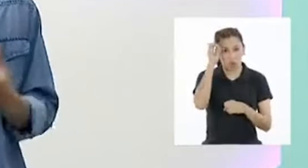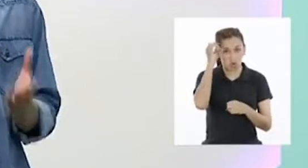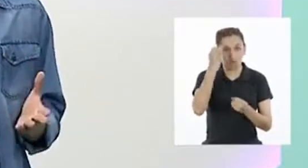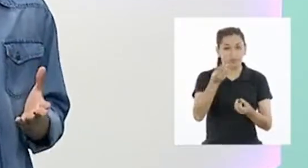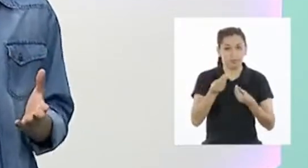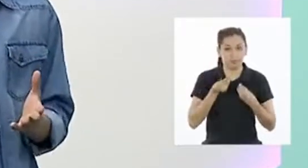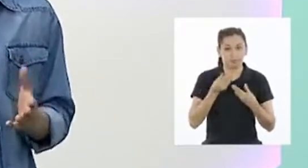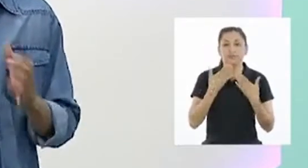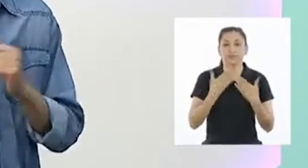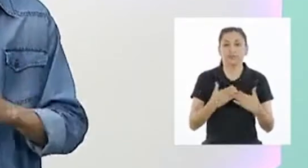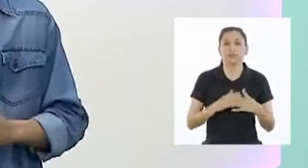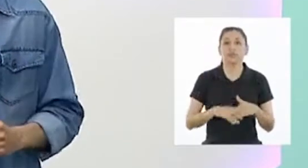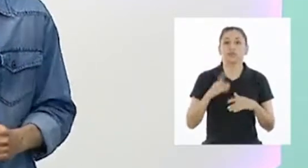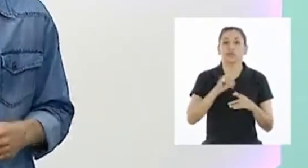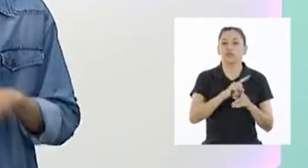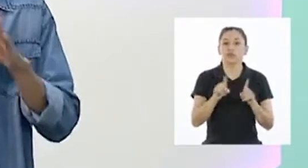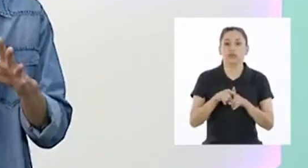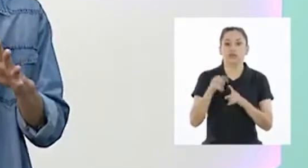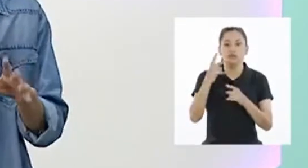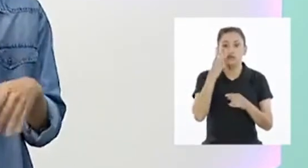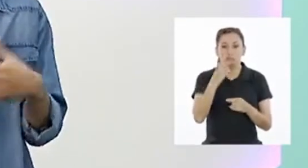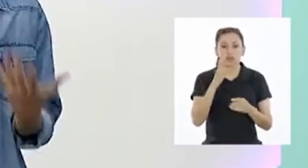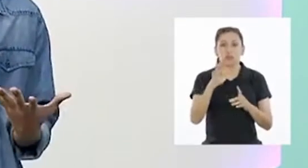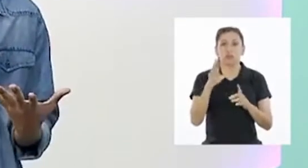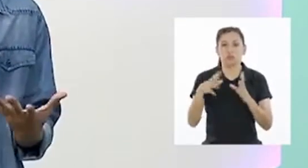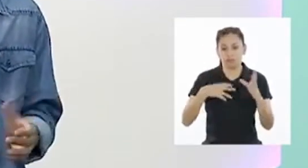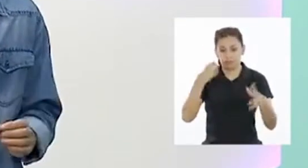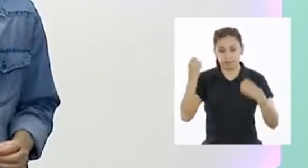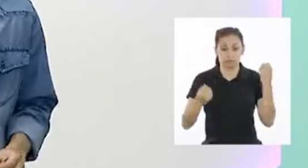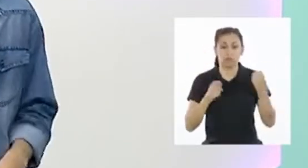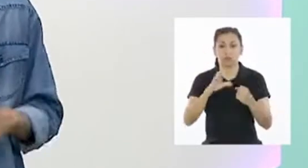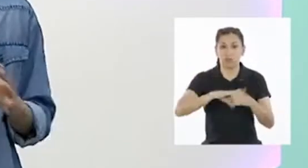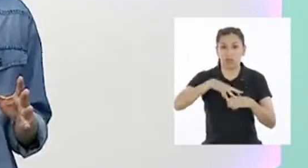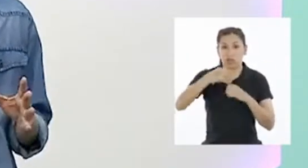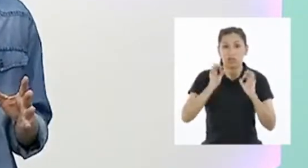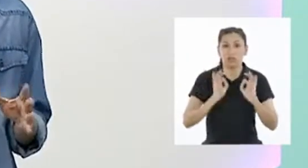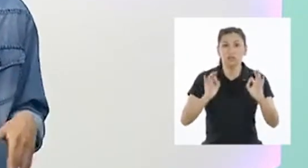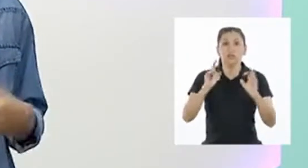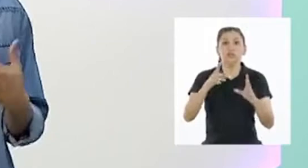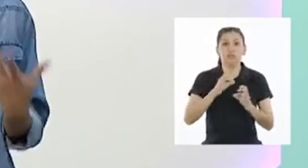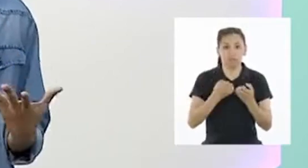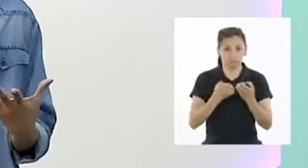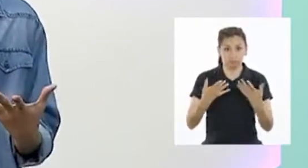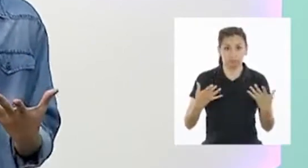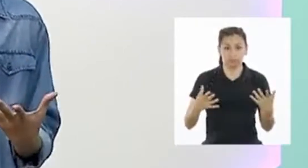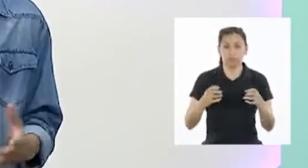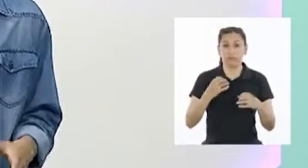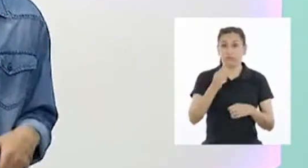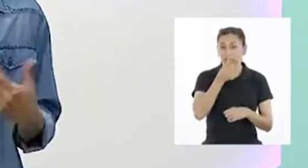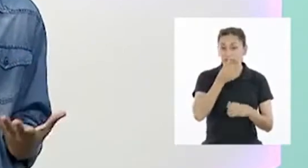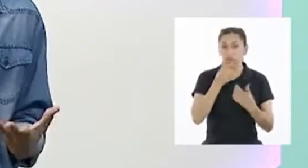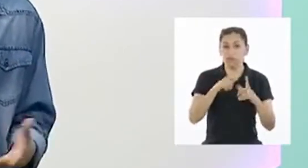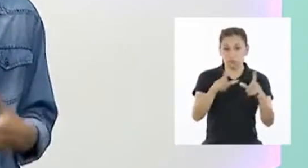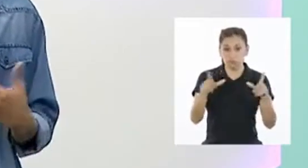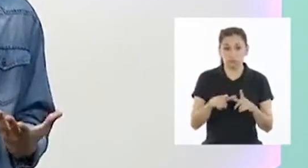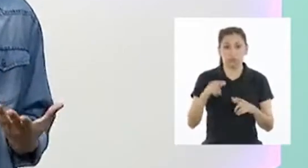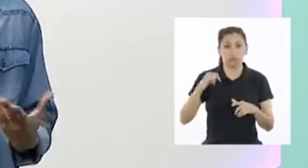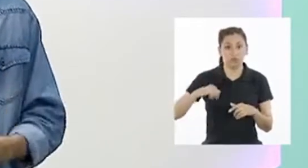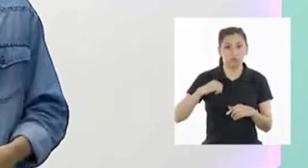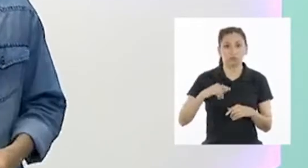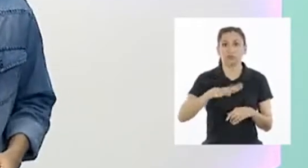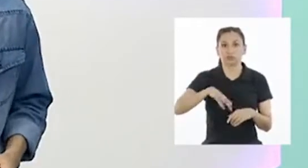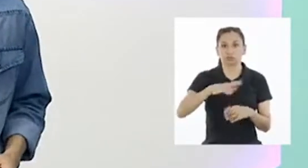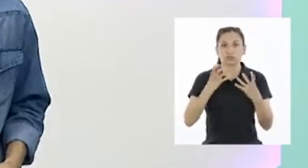de actos delictivos y la percepción generalizada de inseguridad son elementos claves que las autoridades locales se esfuerzan por